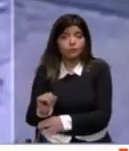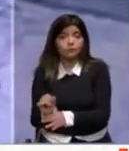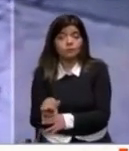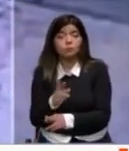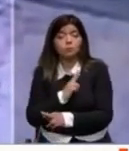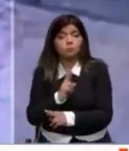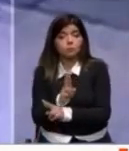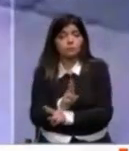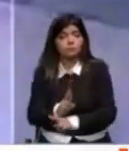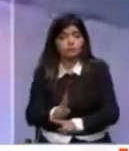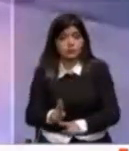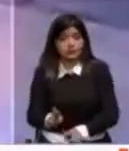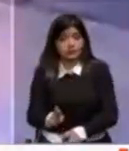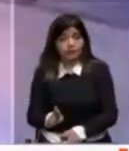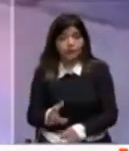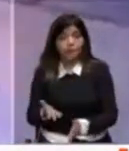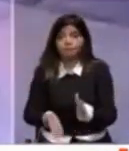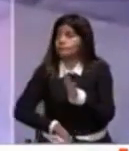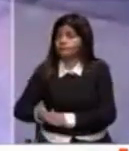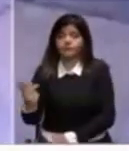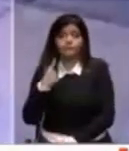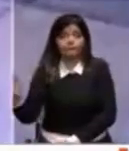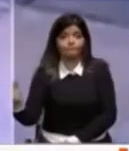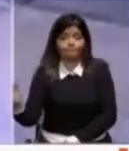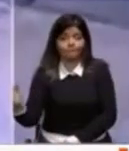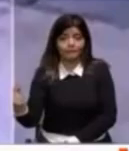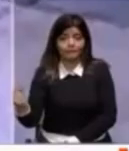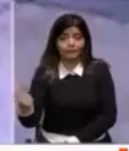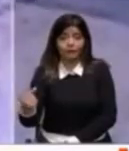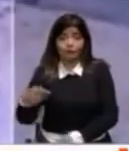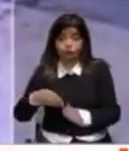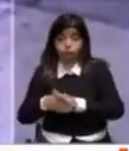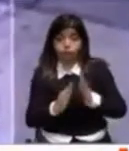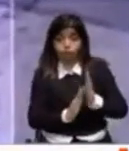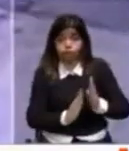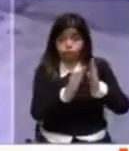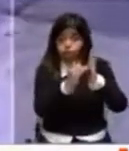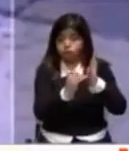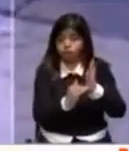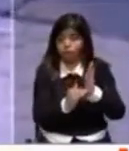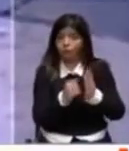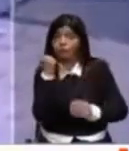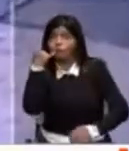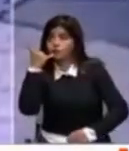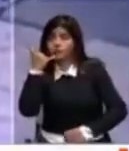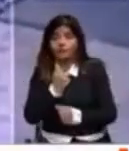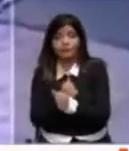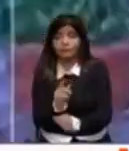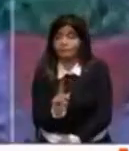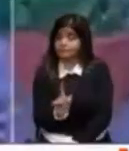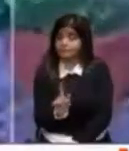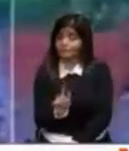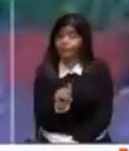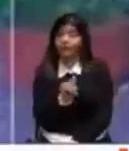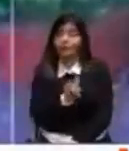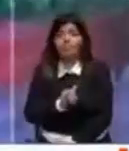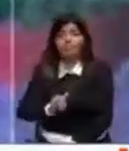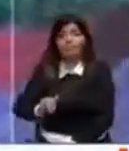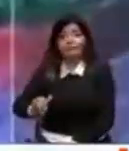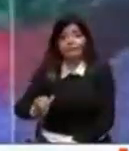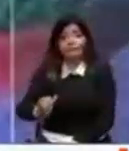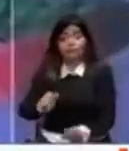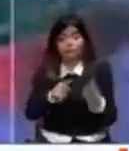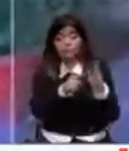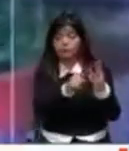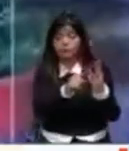tranquilidad, decide huir del lugar y no ingresar al edificio o llamar a carabineros. Segundos después, el tercer